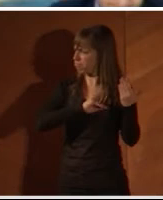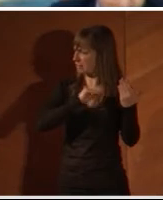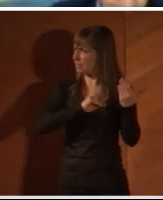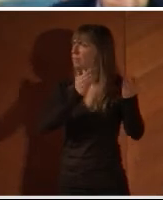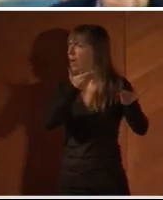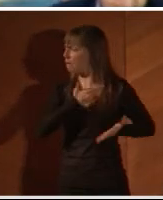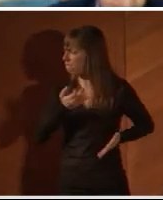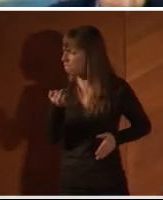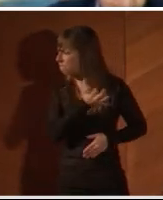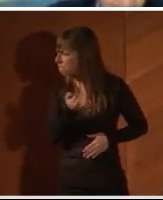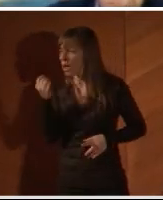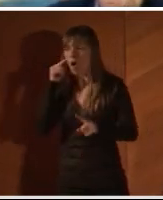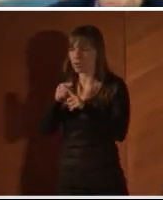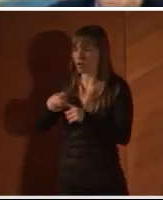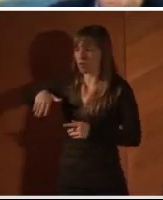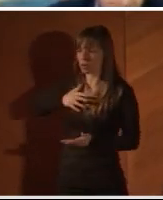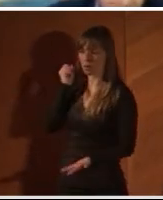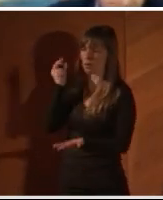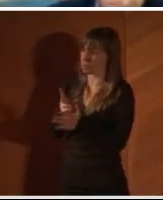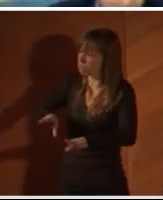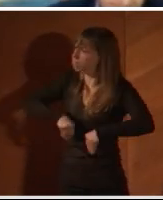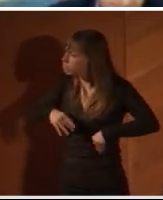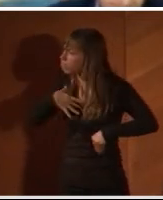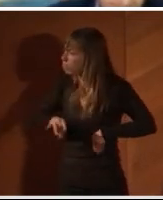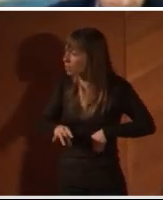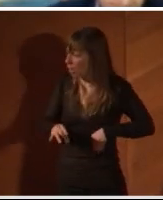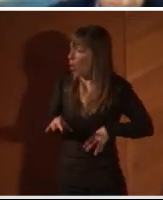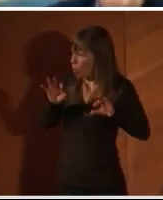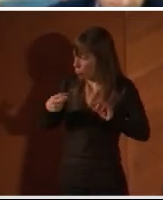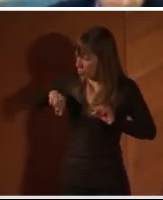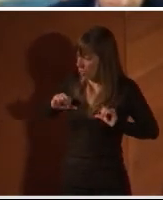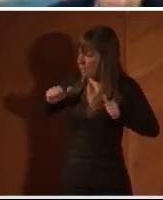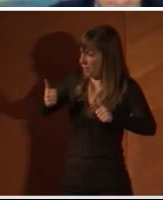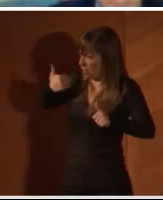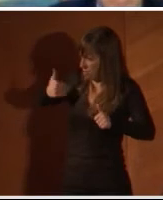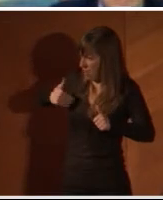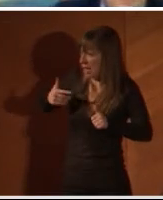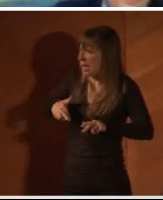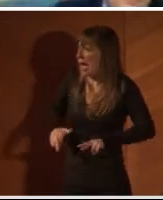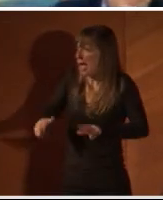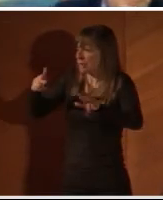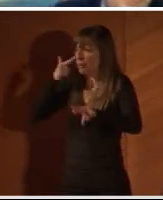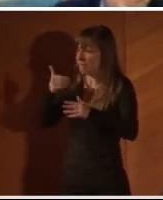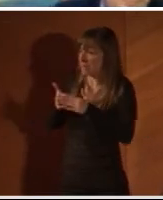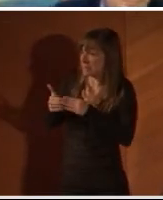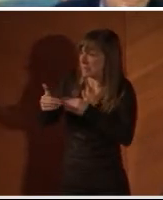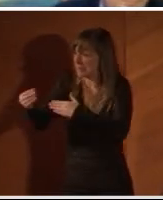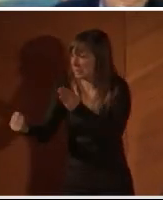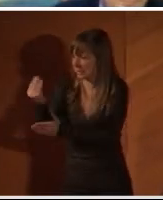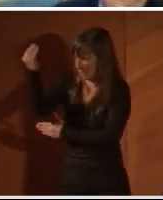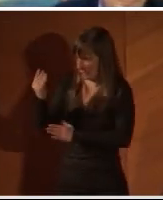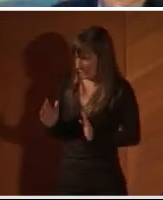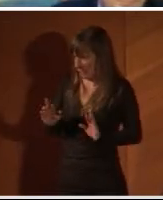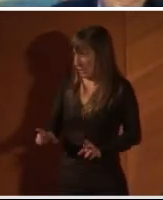perfecto para solventar ese reto y, de hecho, ya estamos trabajando, esperamos poder tener nuestra herramienta de participación, ahora